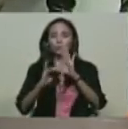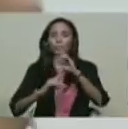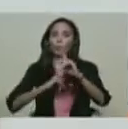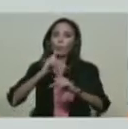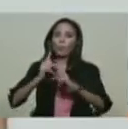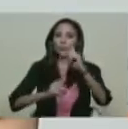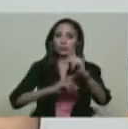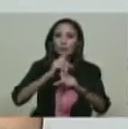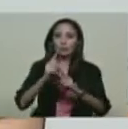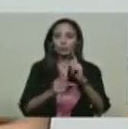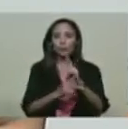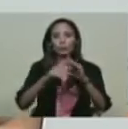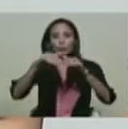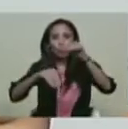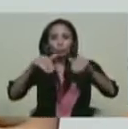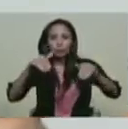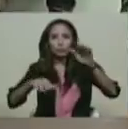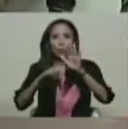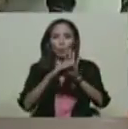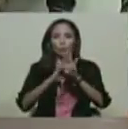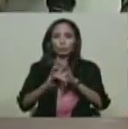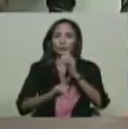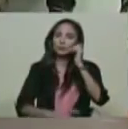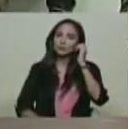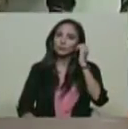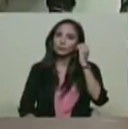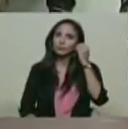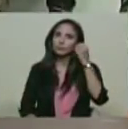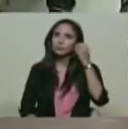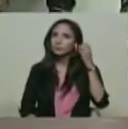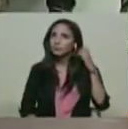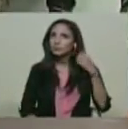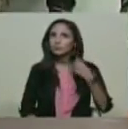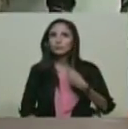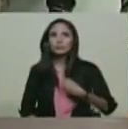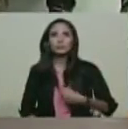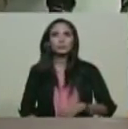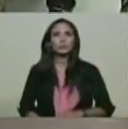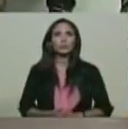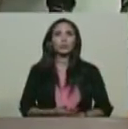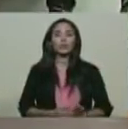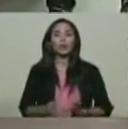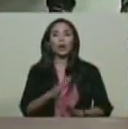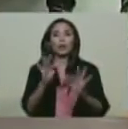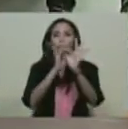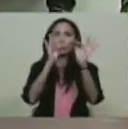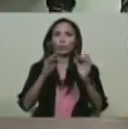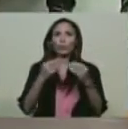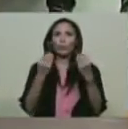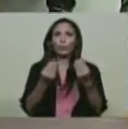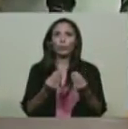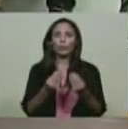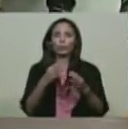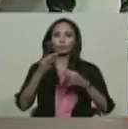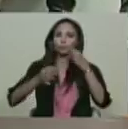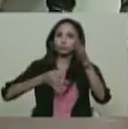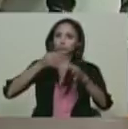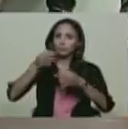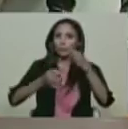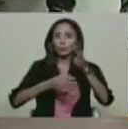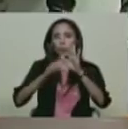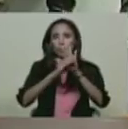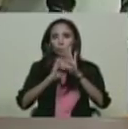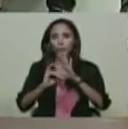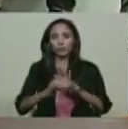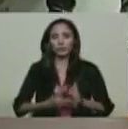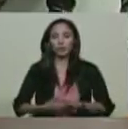popular constituyente, que tiene una de sus formas principales de expresión en la Asamblea Nacional Constituyente. Eso